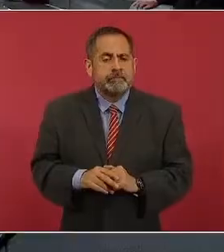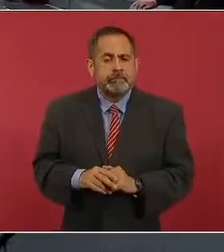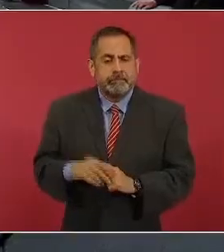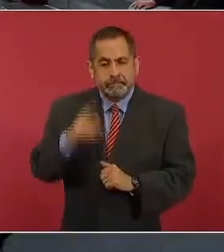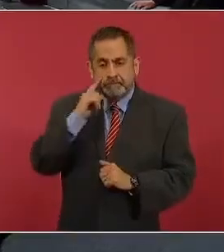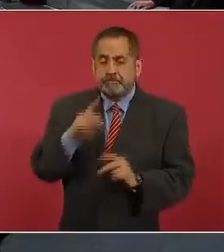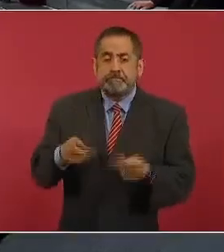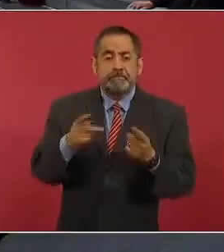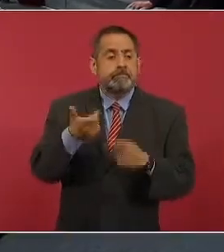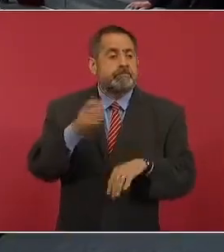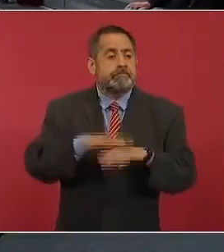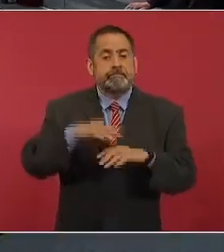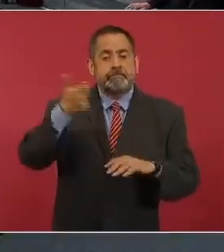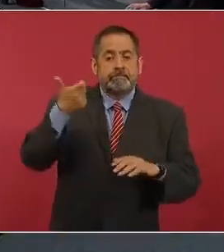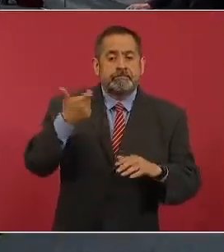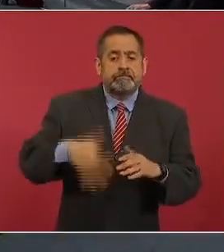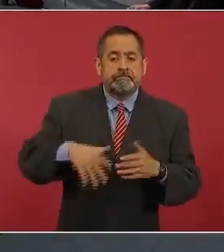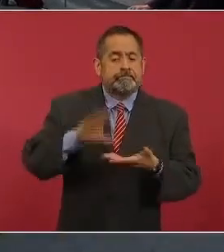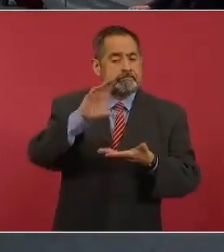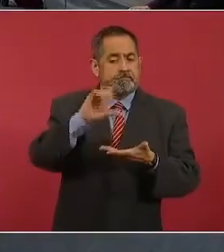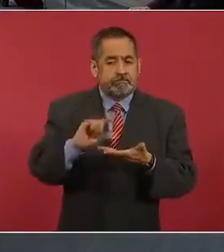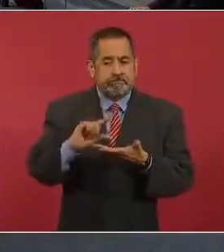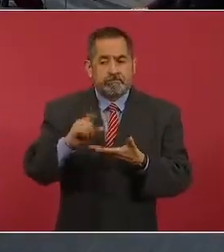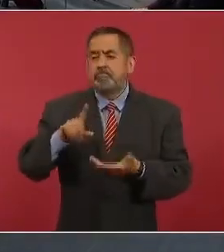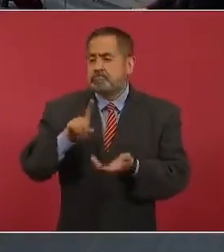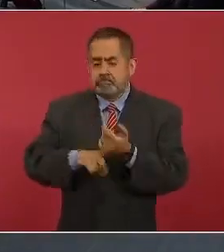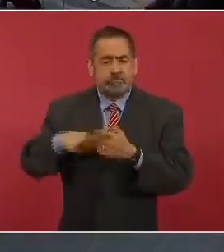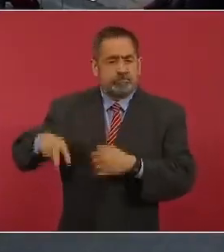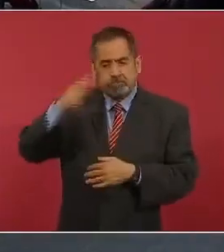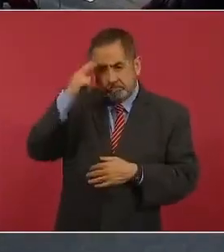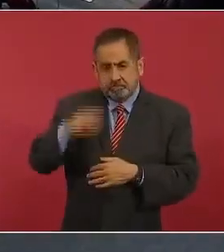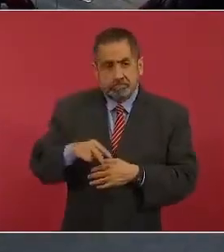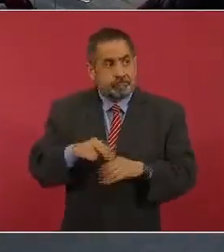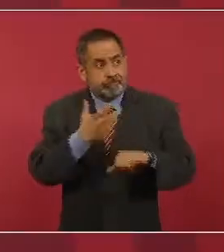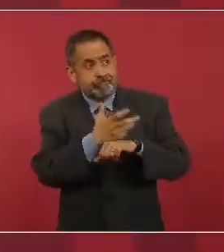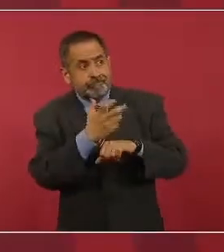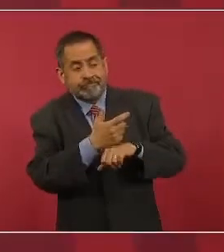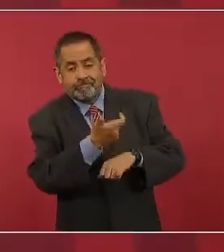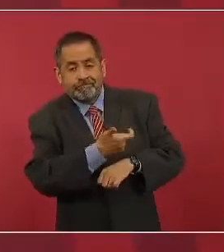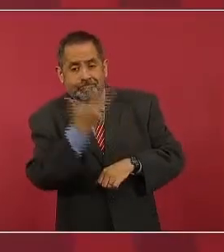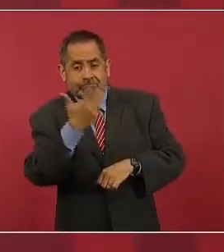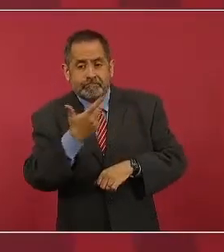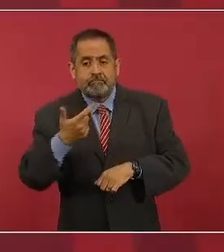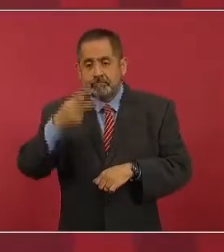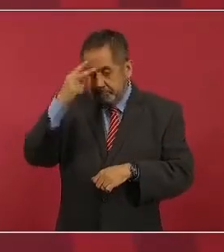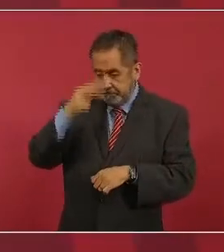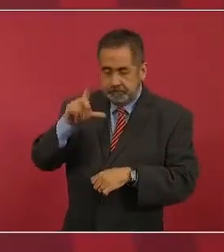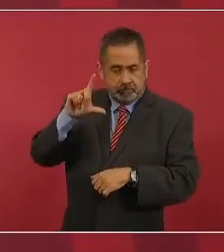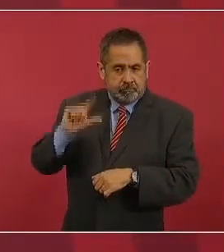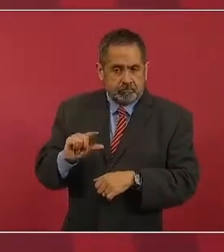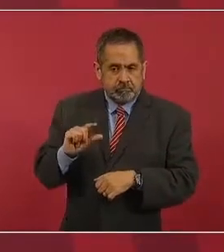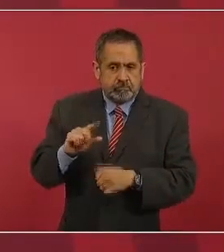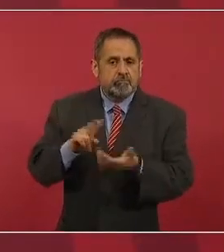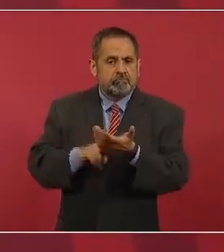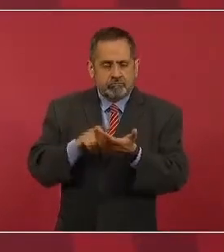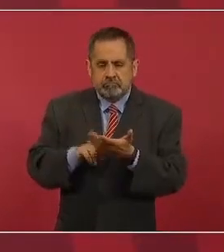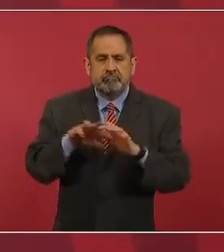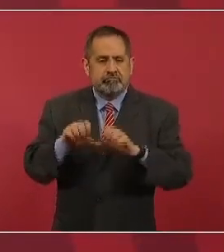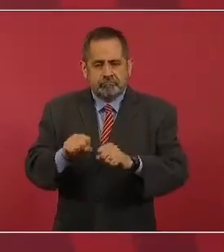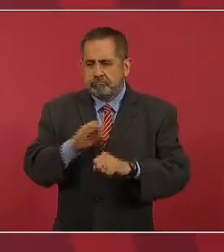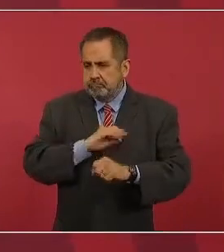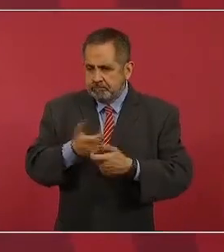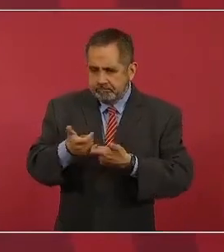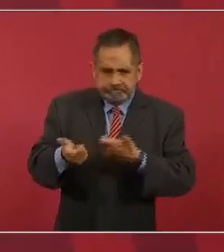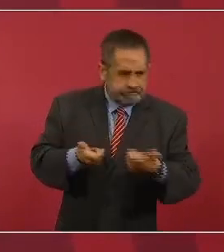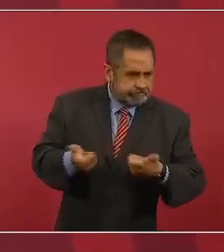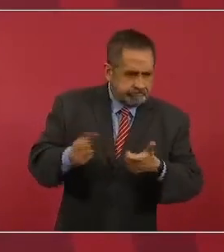para vender más barata a nosotros la gasolina que como se vende en Estados Unidos. Nos alcanza el subsidio que